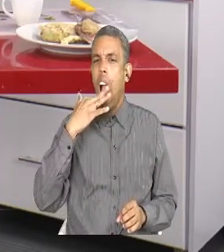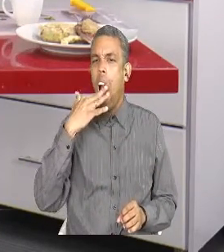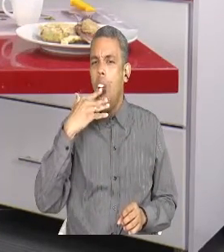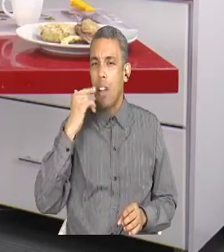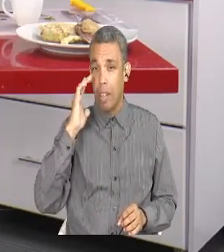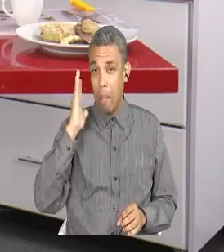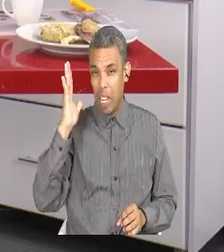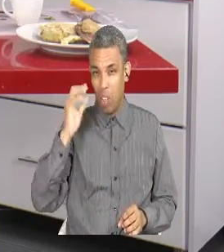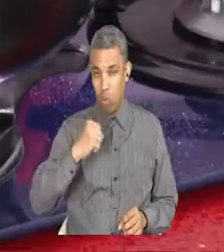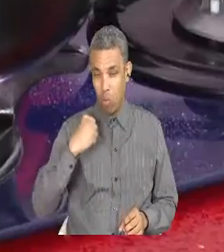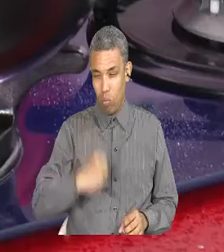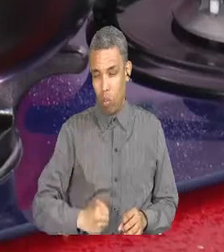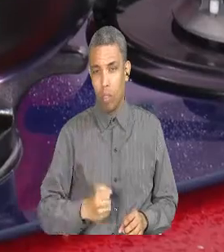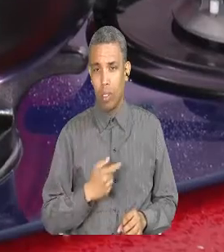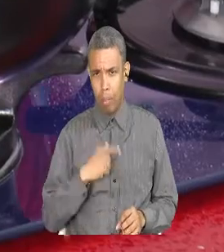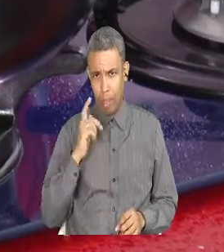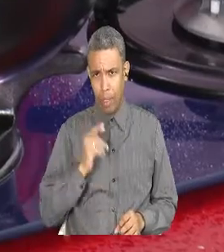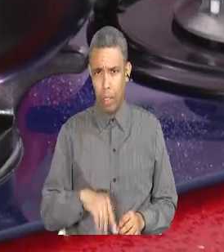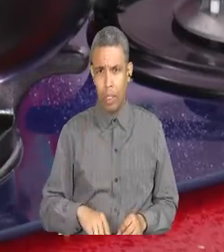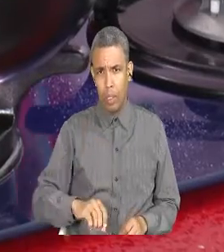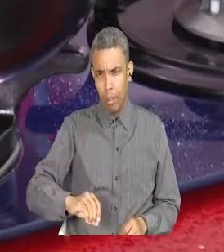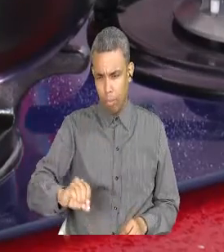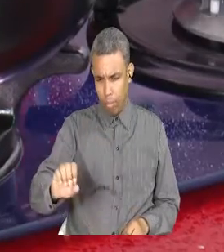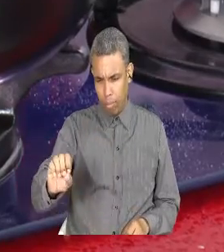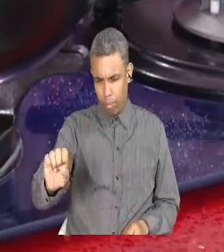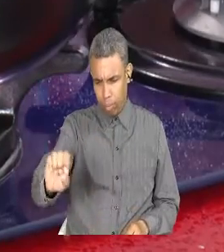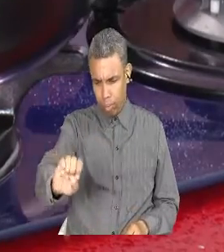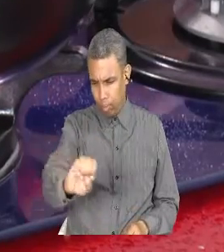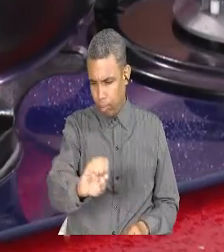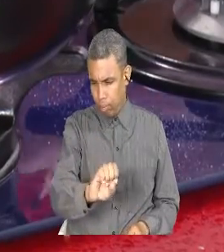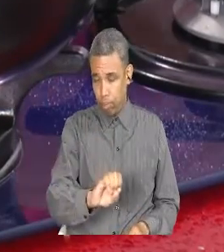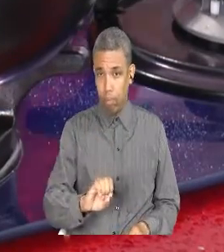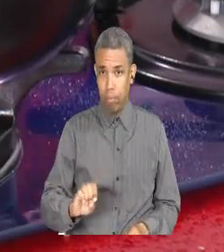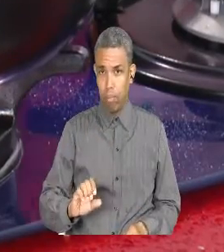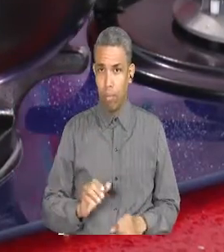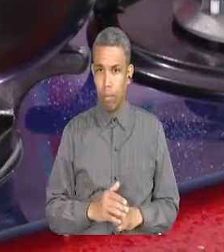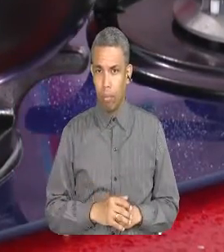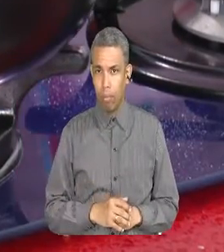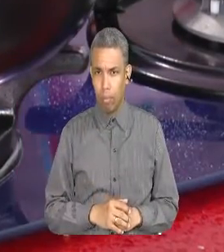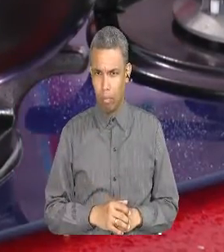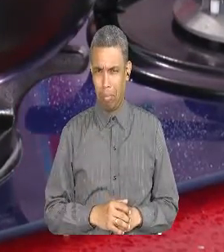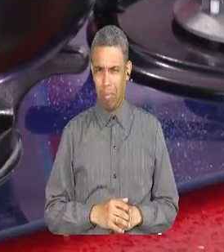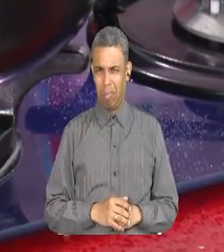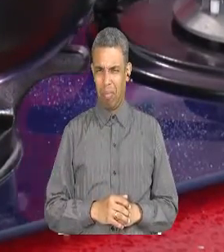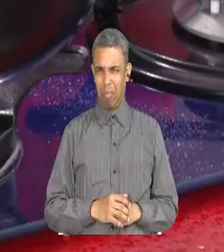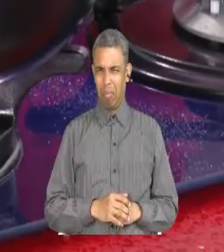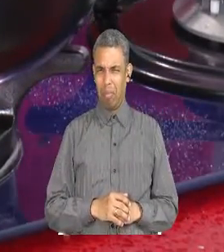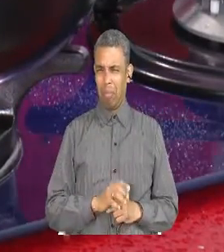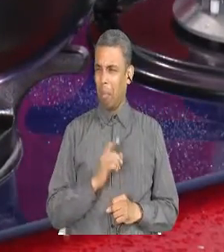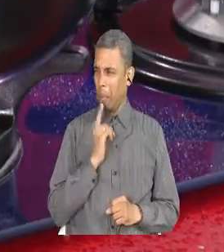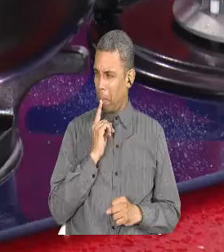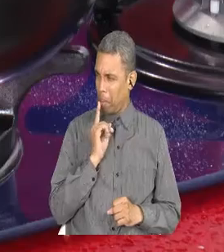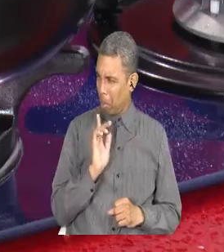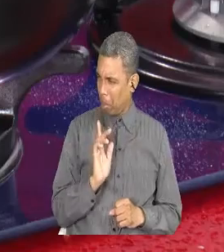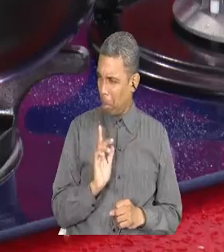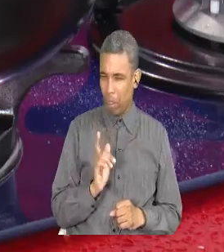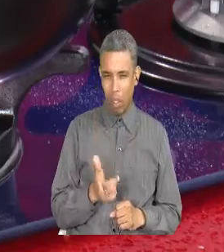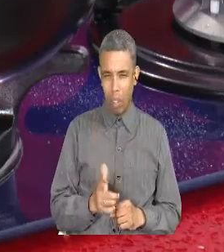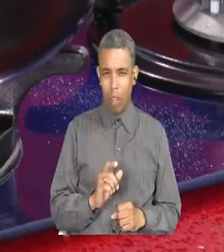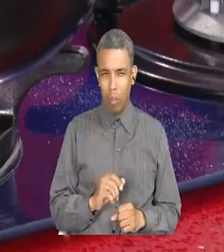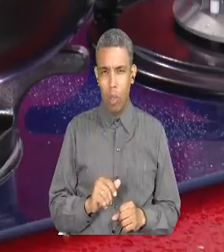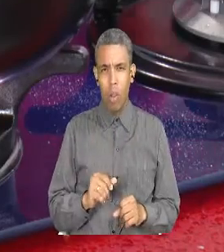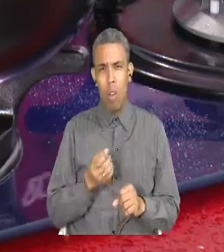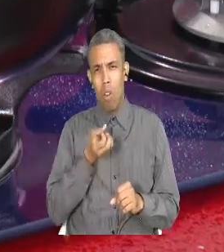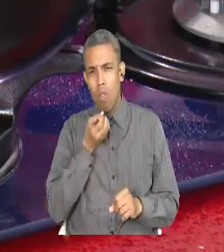De pronto las televidentes van a decir fruta con pimienta. Sí, eso precisamente era lo que me quitaste la palabra de la boca, porque eso precisamente era lo que te iba a